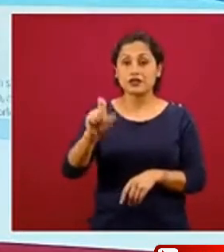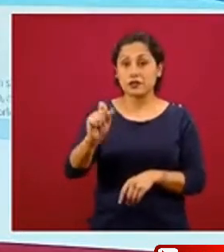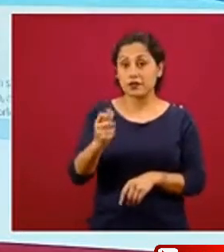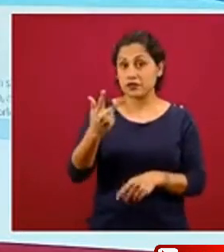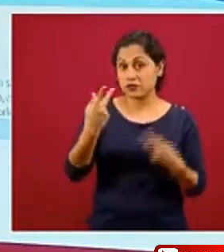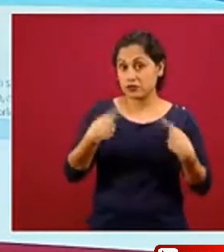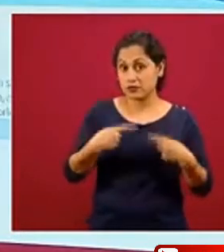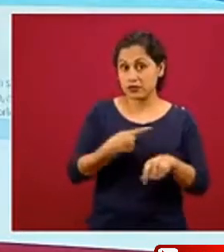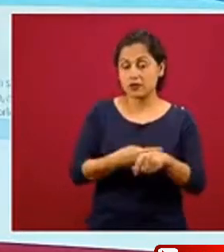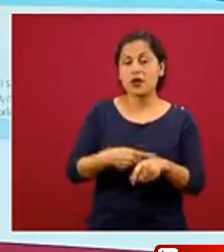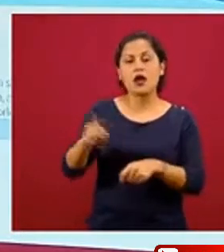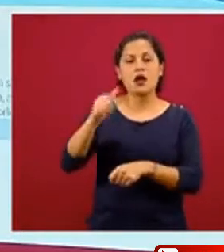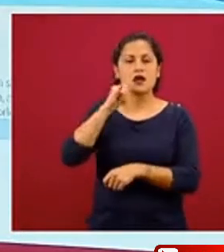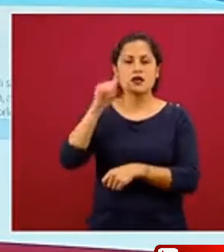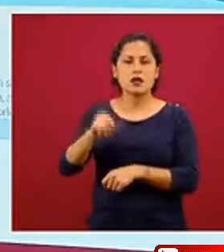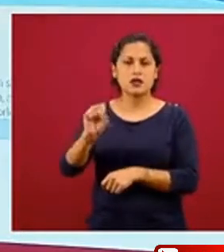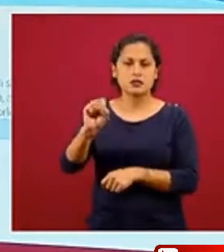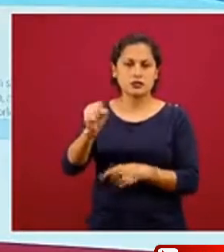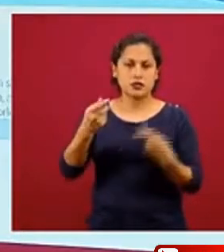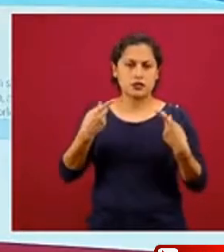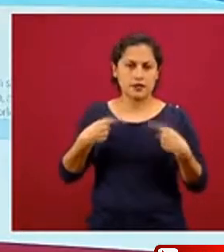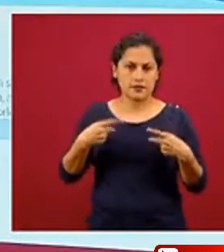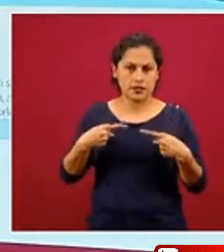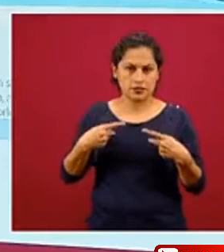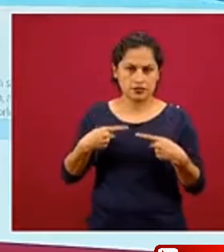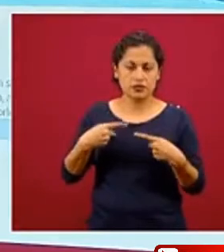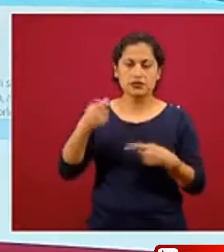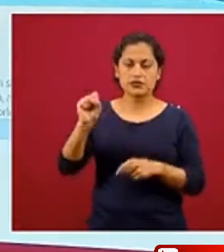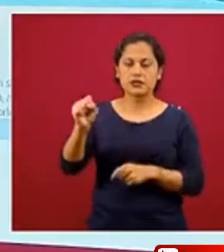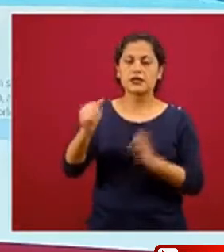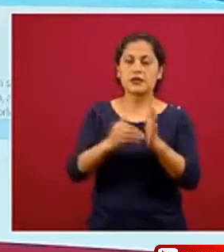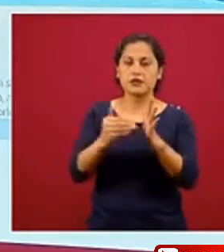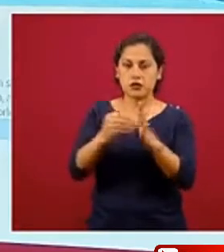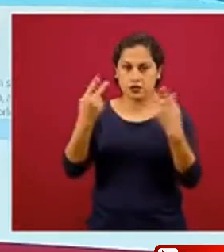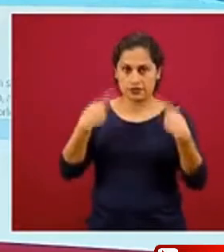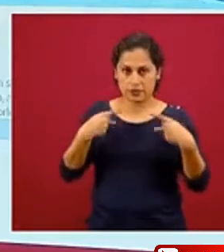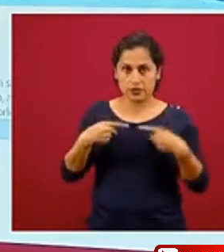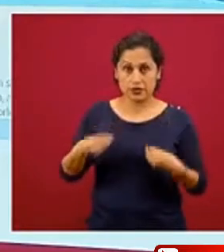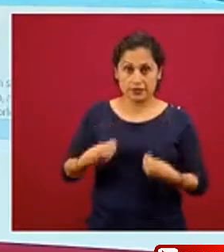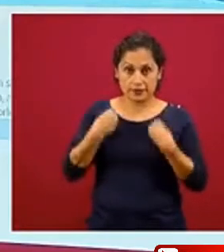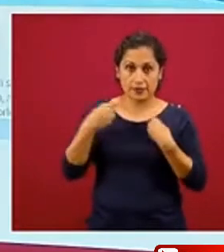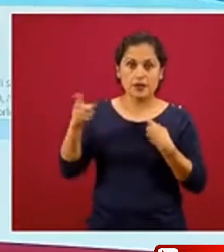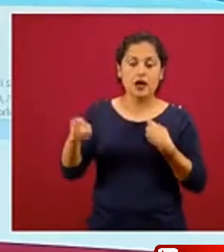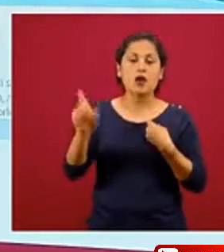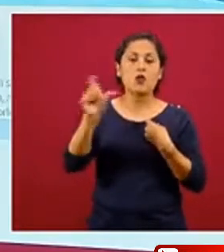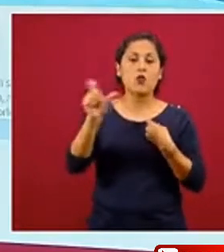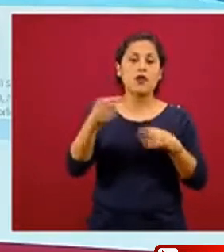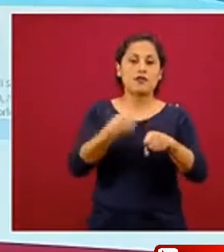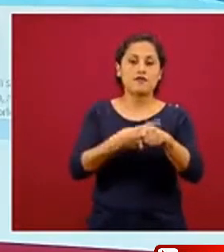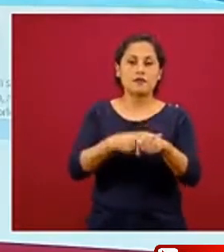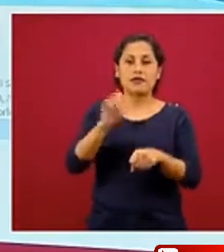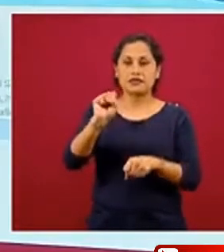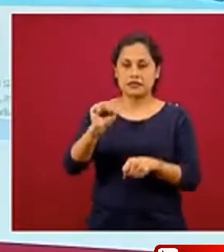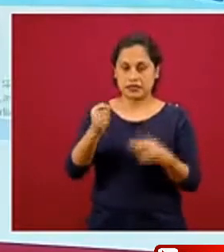tiene 60 millones de habitantes, entonces es el día donde se alcanzaron 60 casos. Y esto permite una